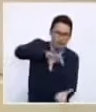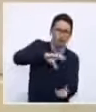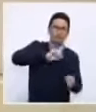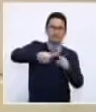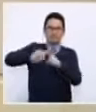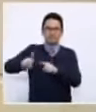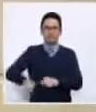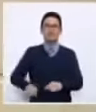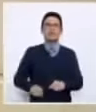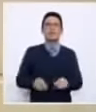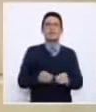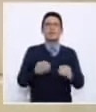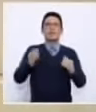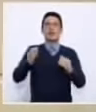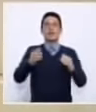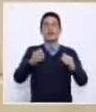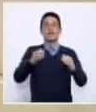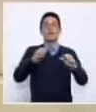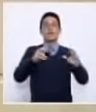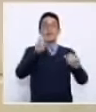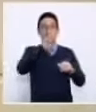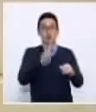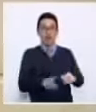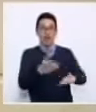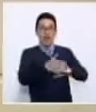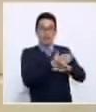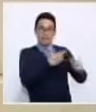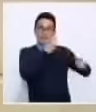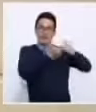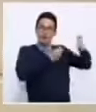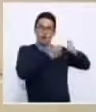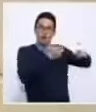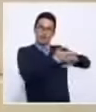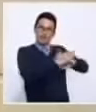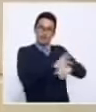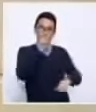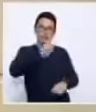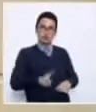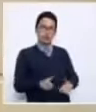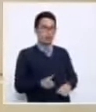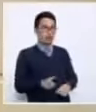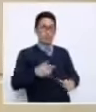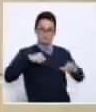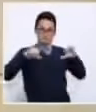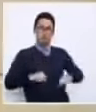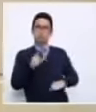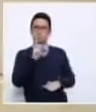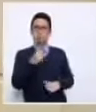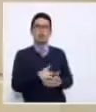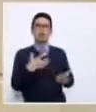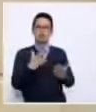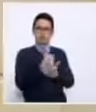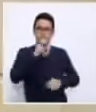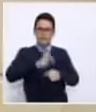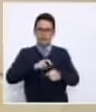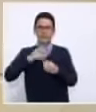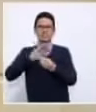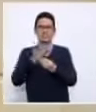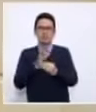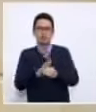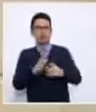Fomentar la exportación a la República de Venezuela. Cuando nosotros le teníamos mercado con Venezuela, nosotros no nos iba mal. Sacábamos la papa, la cebolla y